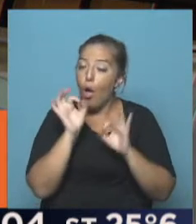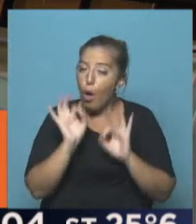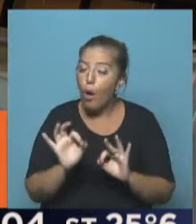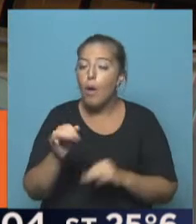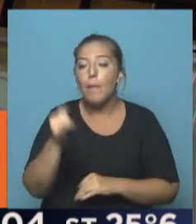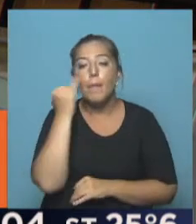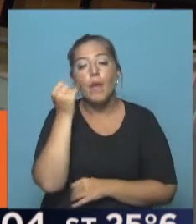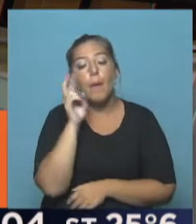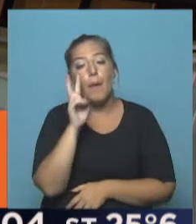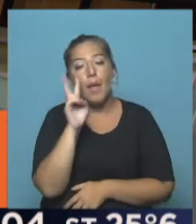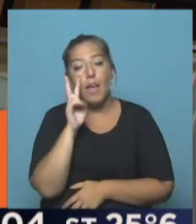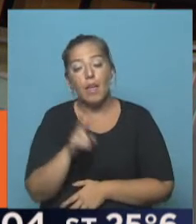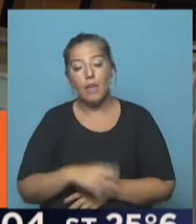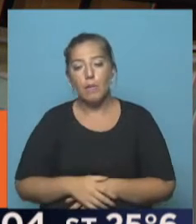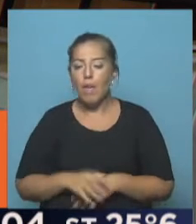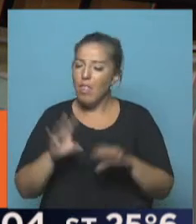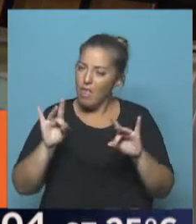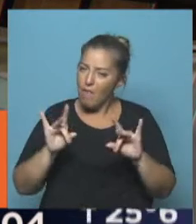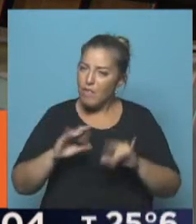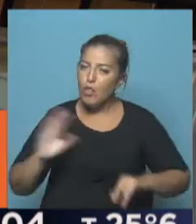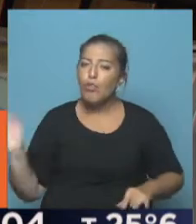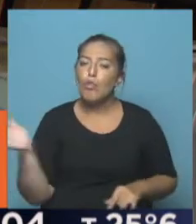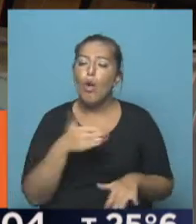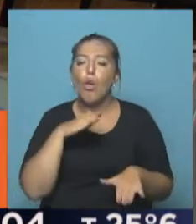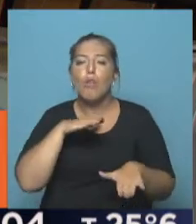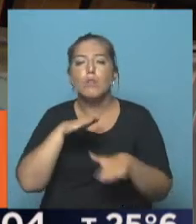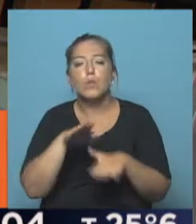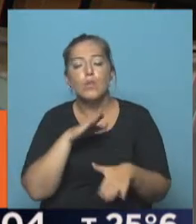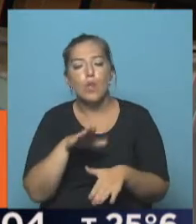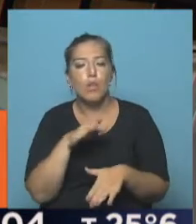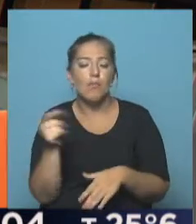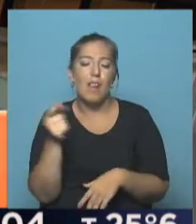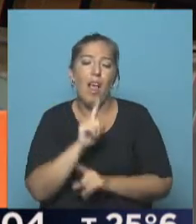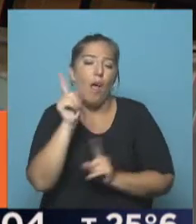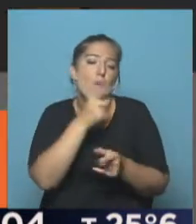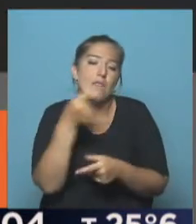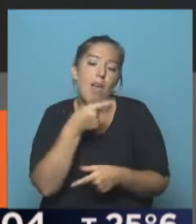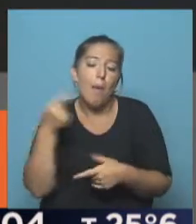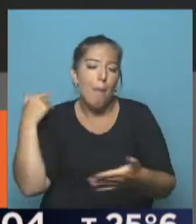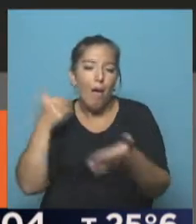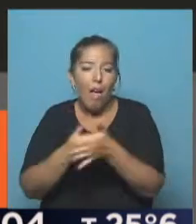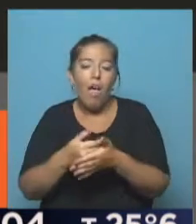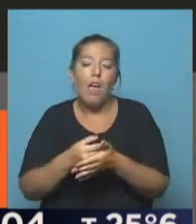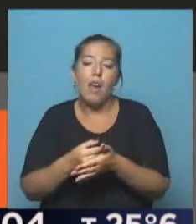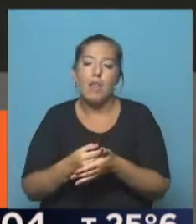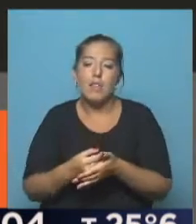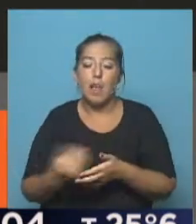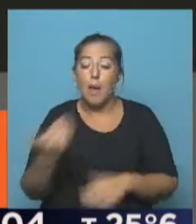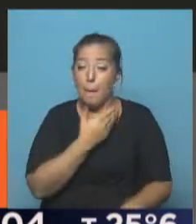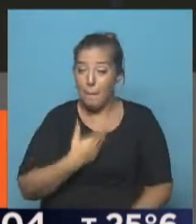sí. Y veíamos... Digamos, es difícil abarcar todo lo que está sucediendo en tan pocas semanas, y más allá de que el presidente Trump en